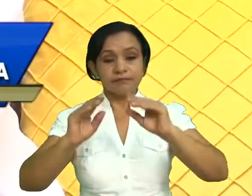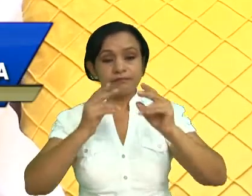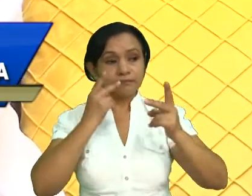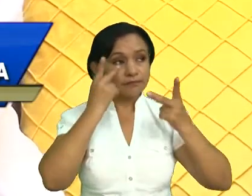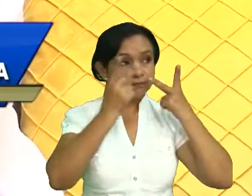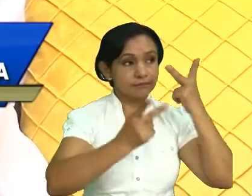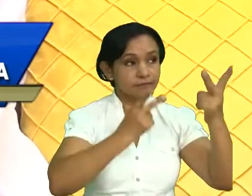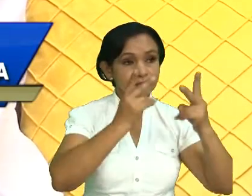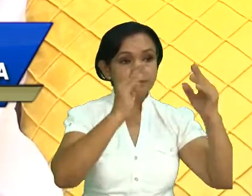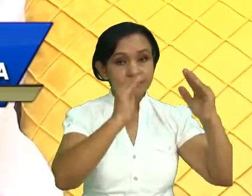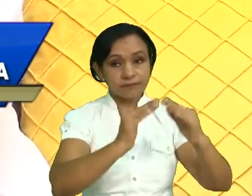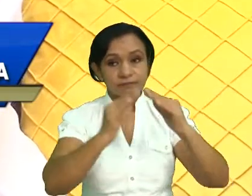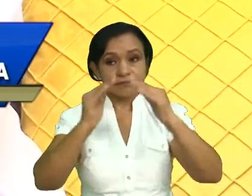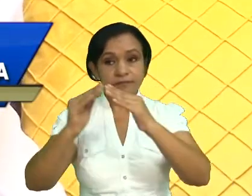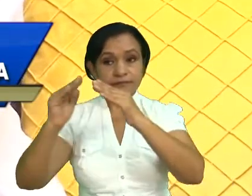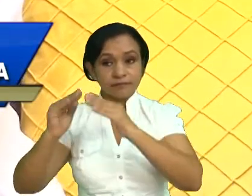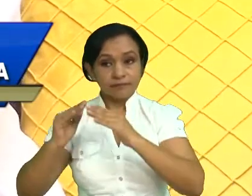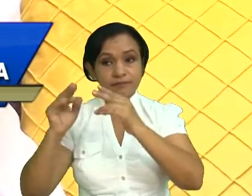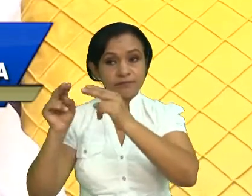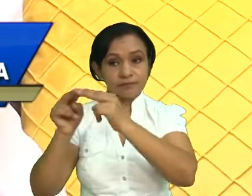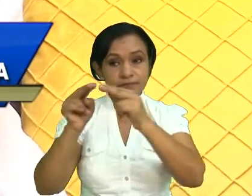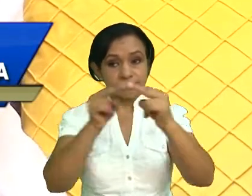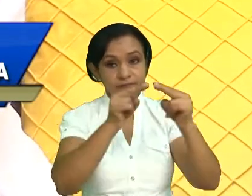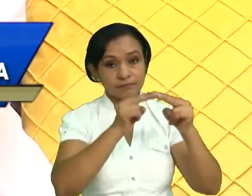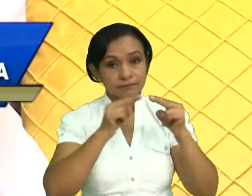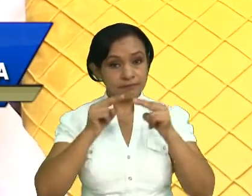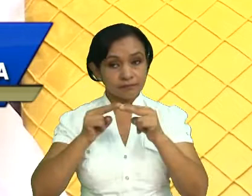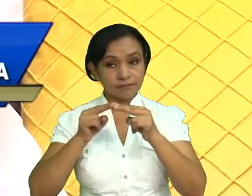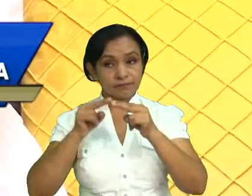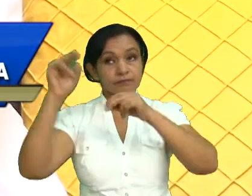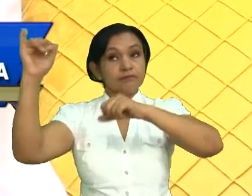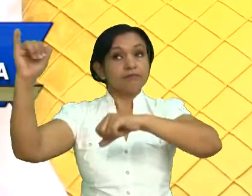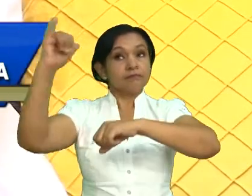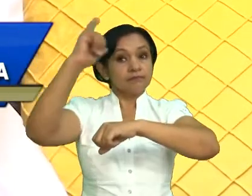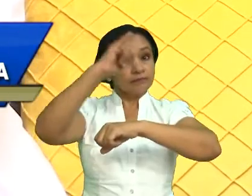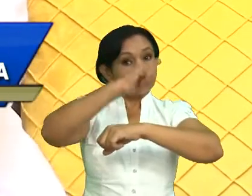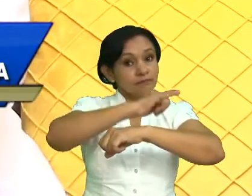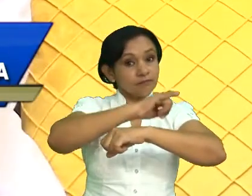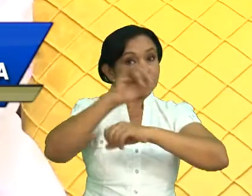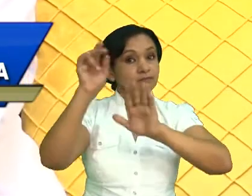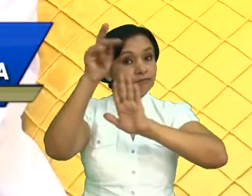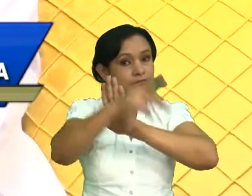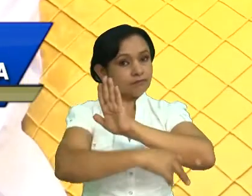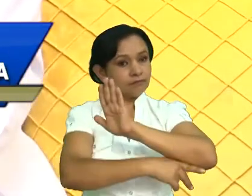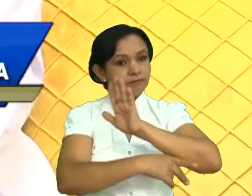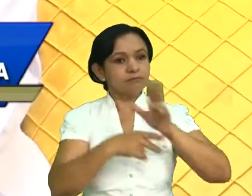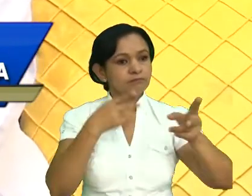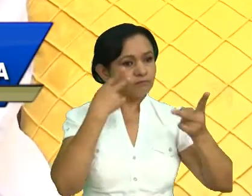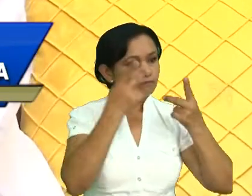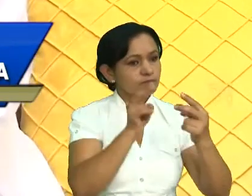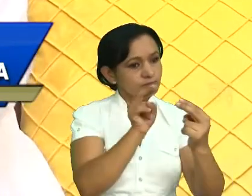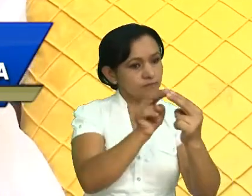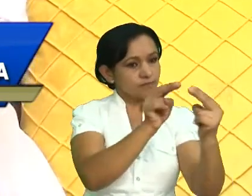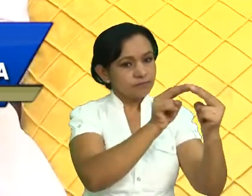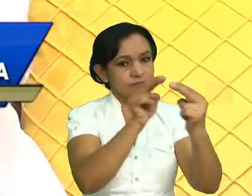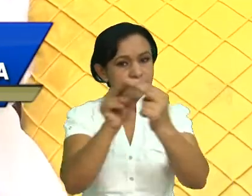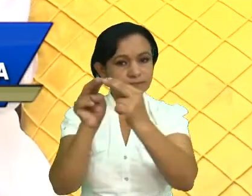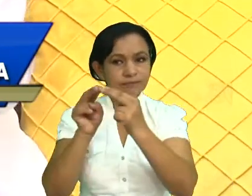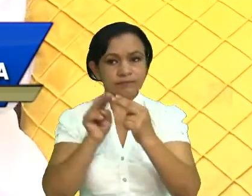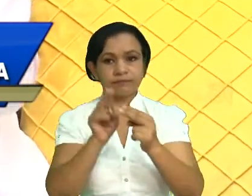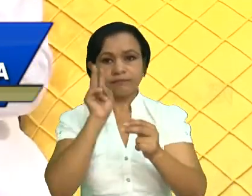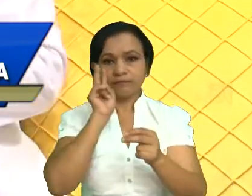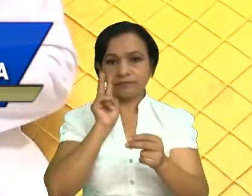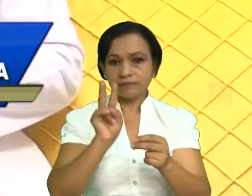casa, en el seguimiento de los contactos de los viajeros que vienen del extranjero, ¿verdad?, de las visitas y seguimiento,